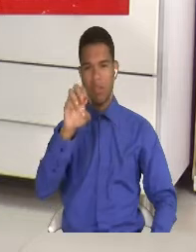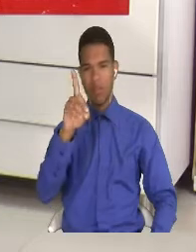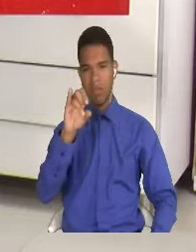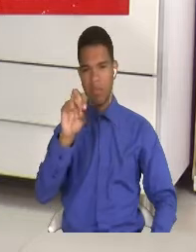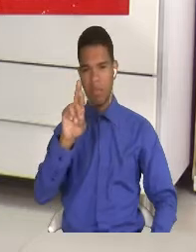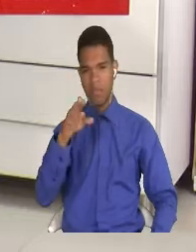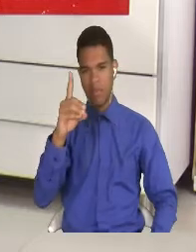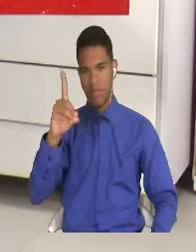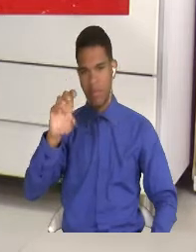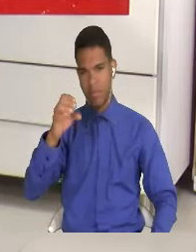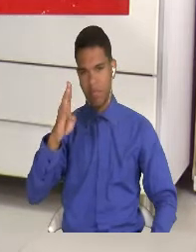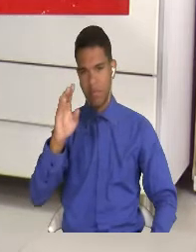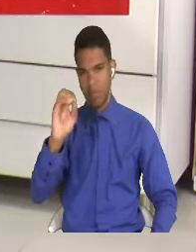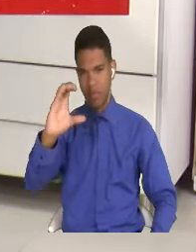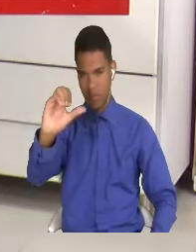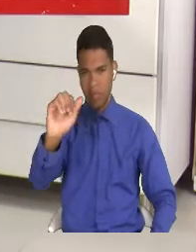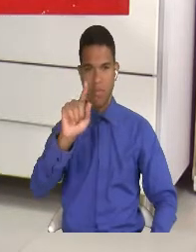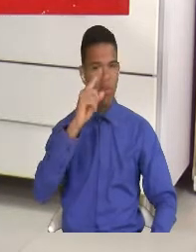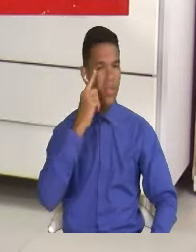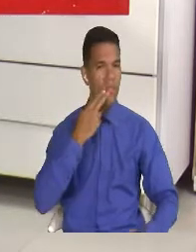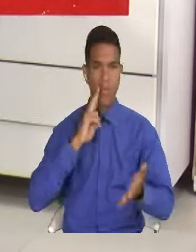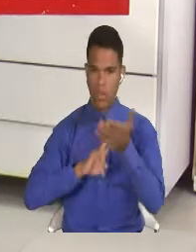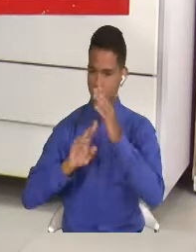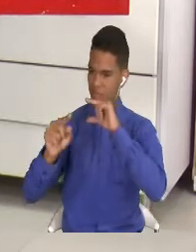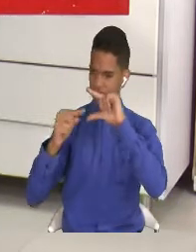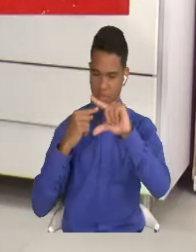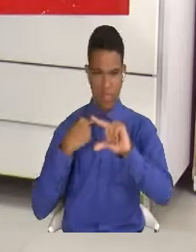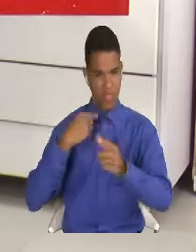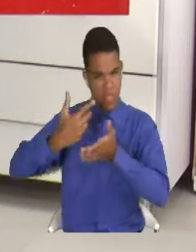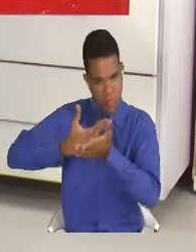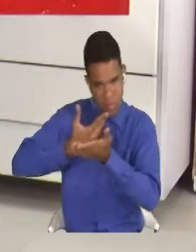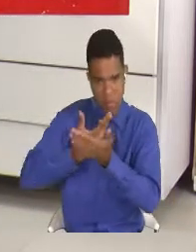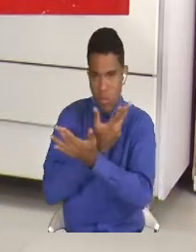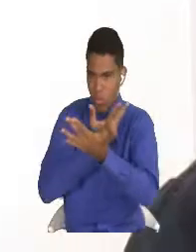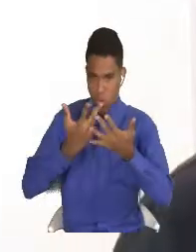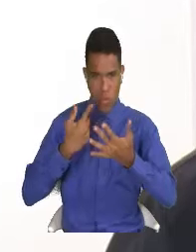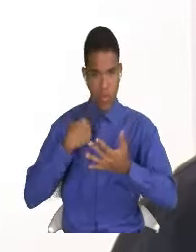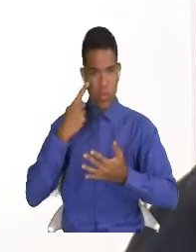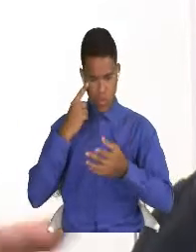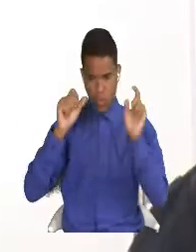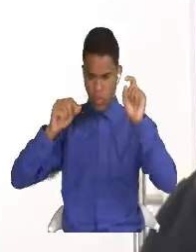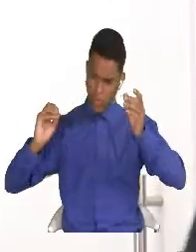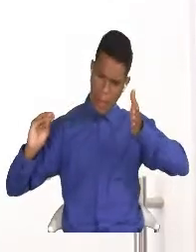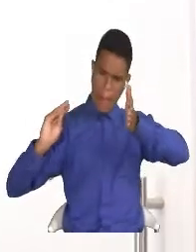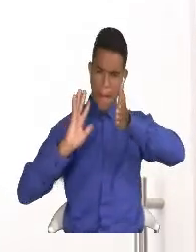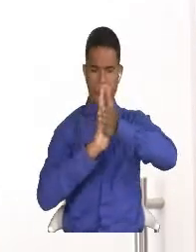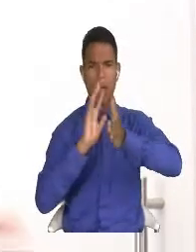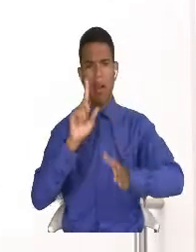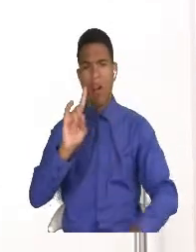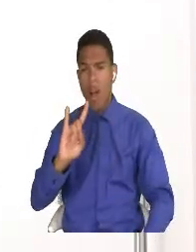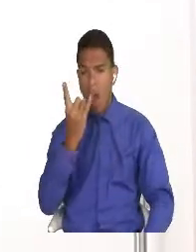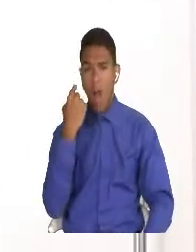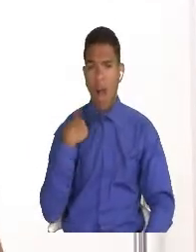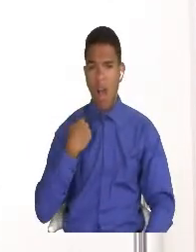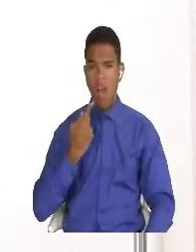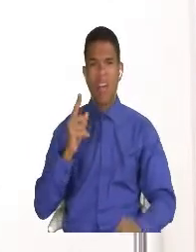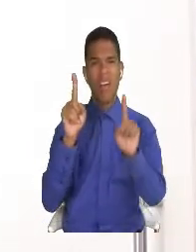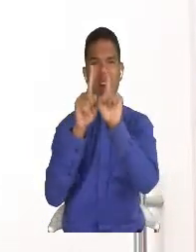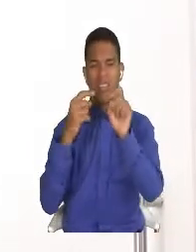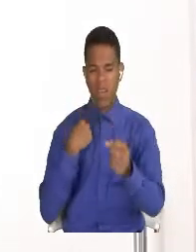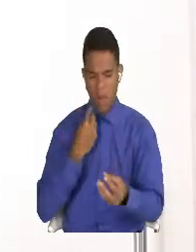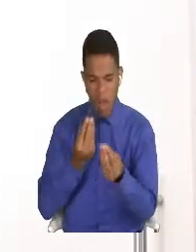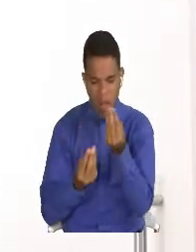dejar todos sus comentarios, todos los mensajes que ustedes quieran dejarnos ahí en el perfil, en el muro, lo pueden hacer. Si tienen una receta que quizás está así como inconclusa,